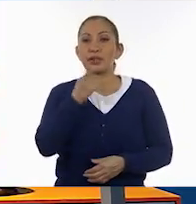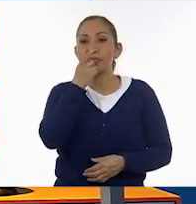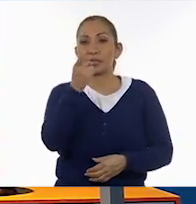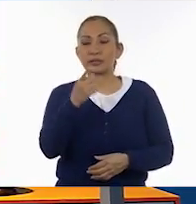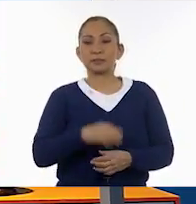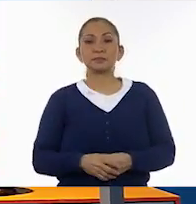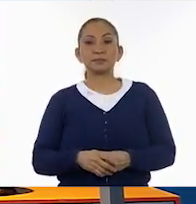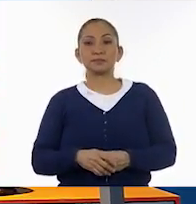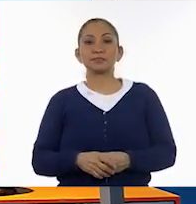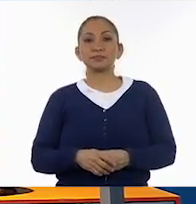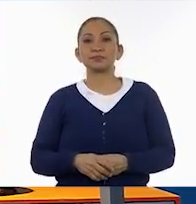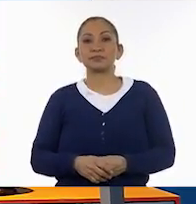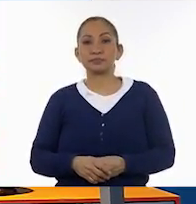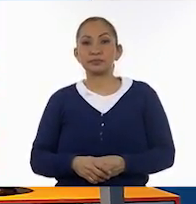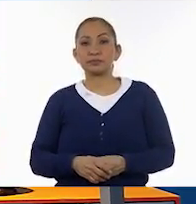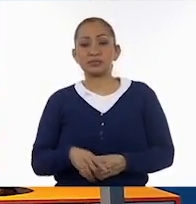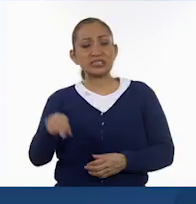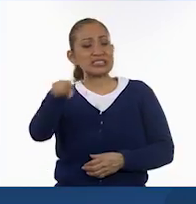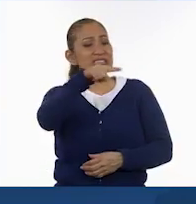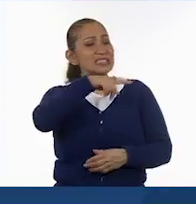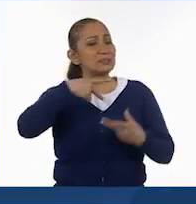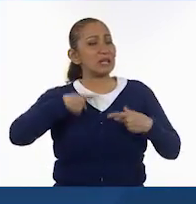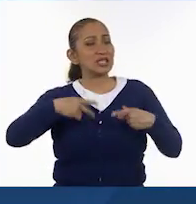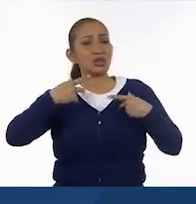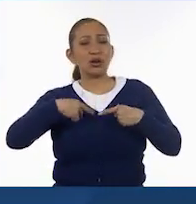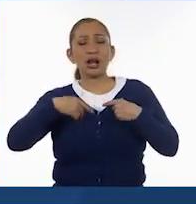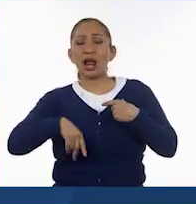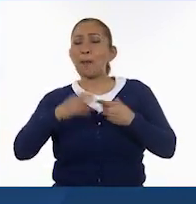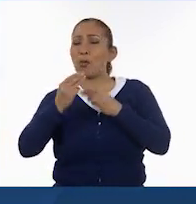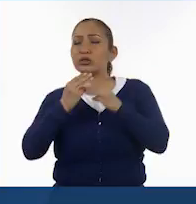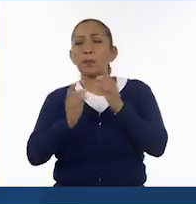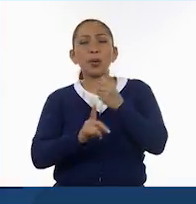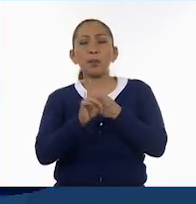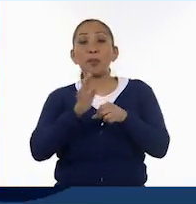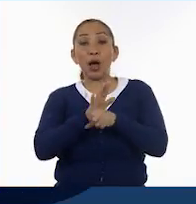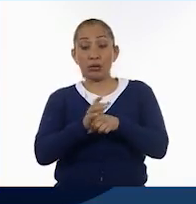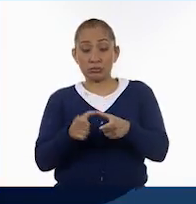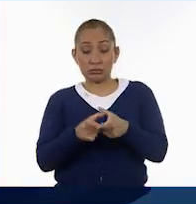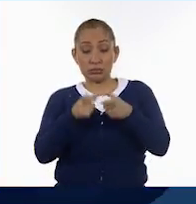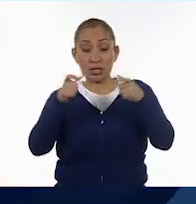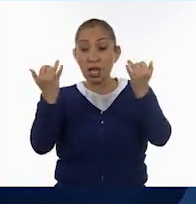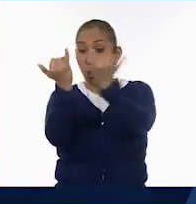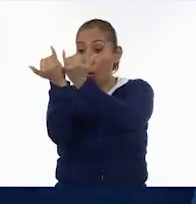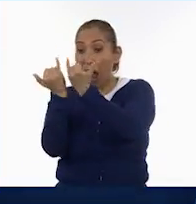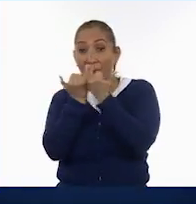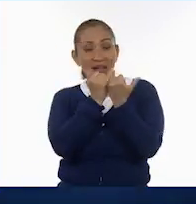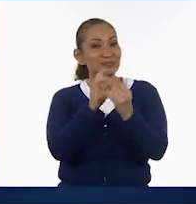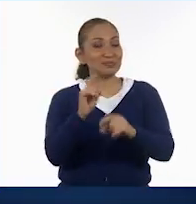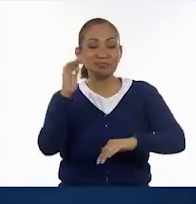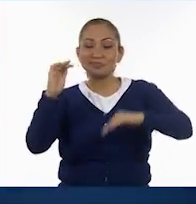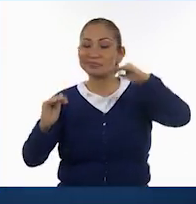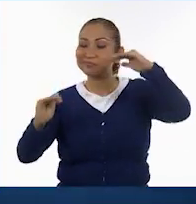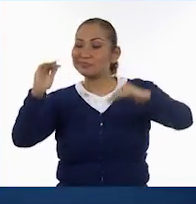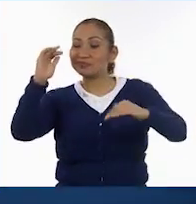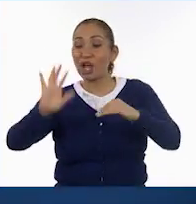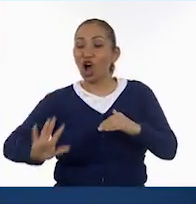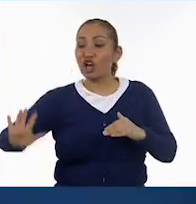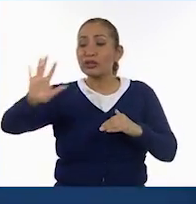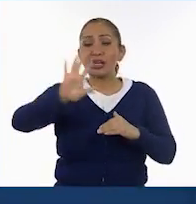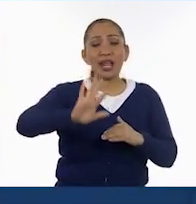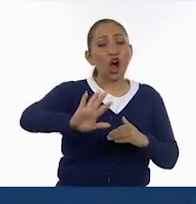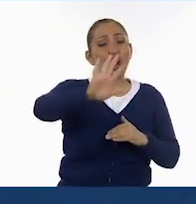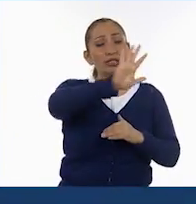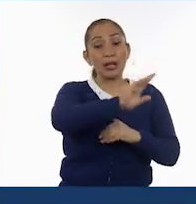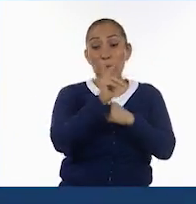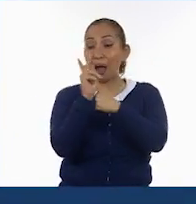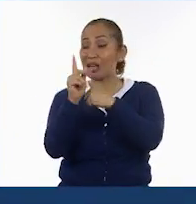dice, los retos de la población mundial. El crecimiento no es homogéneo, varía entre los continentes y